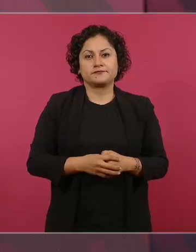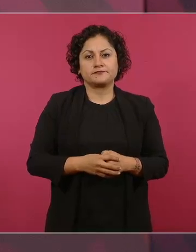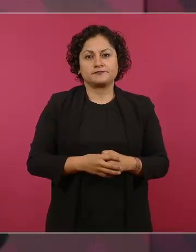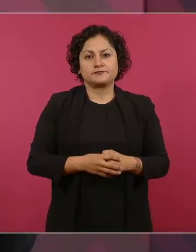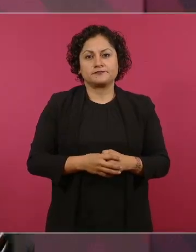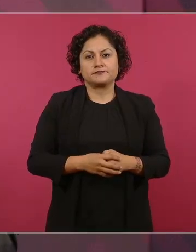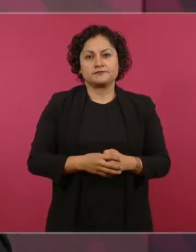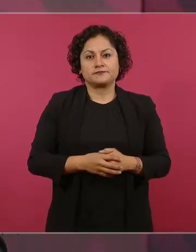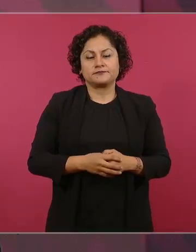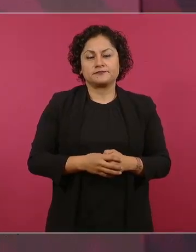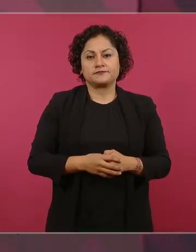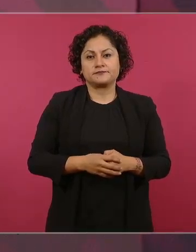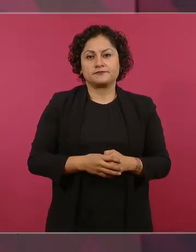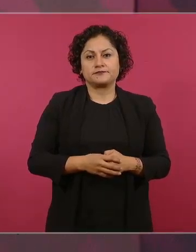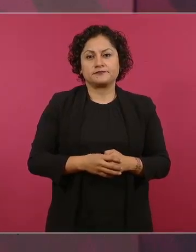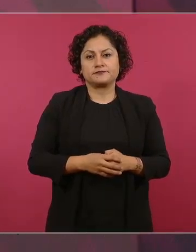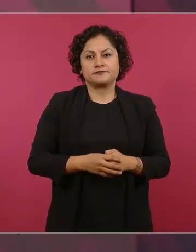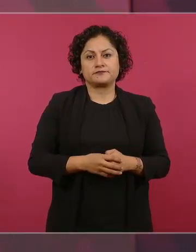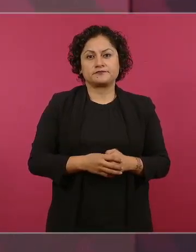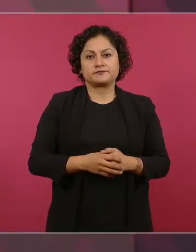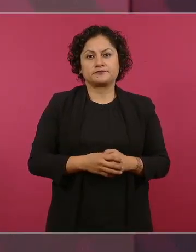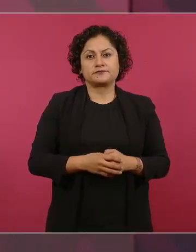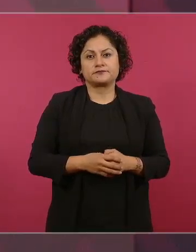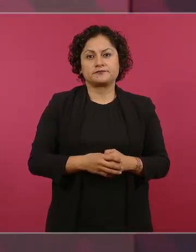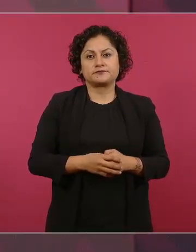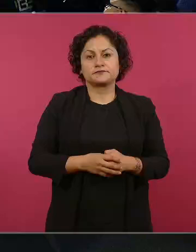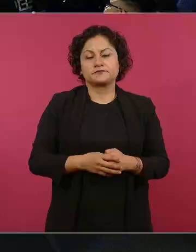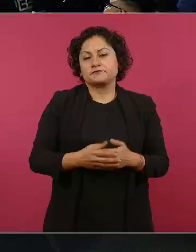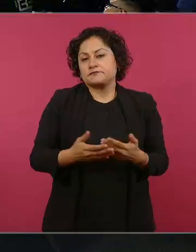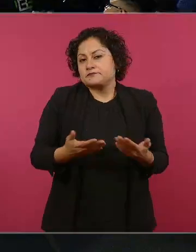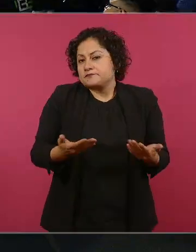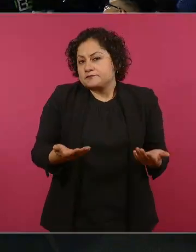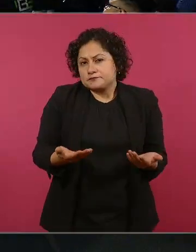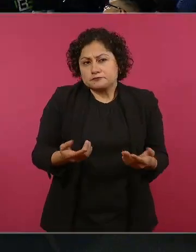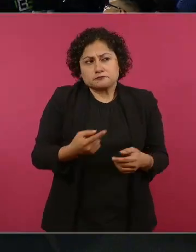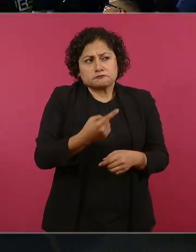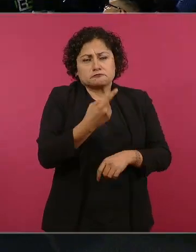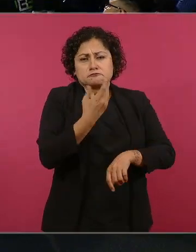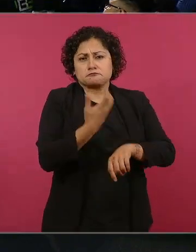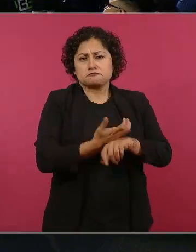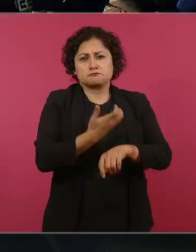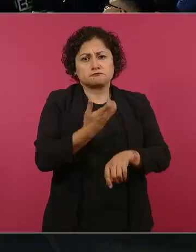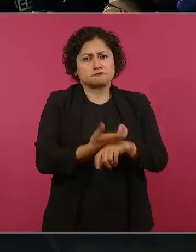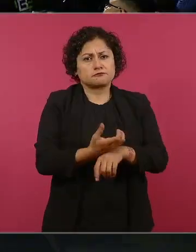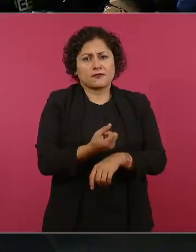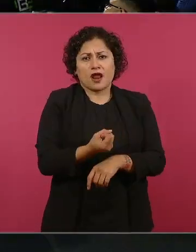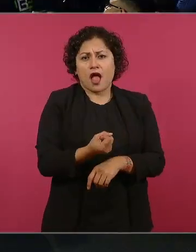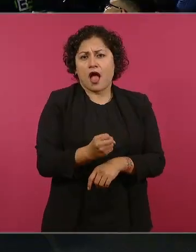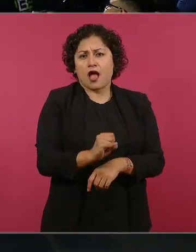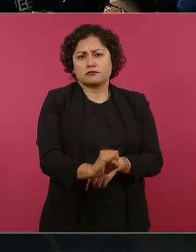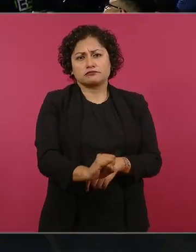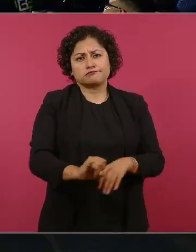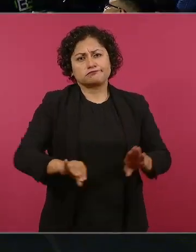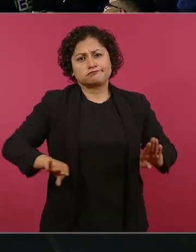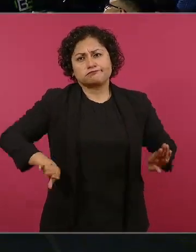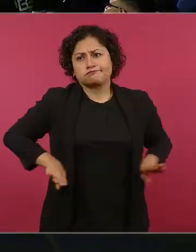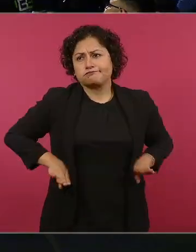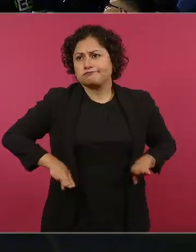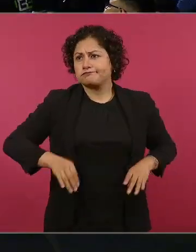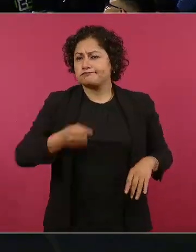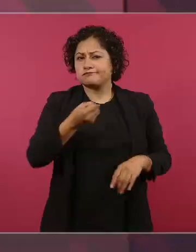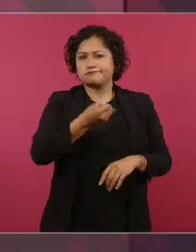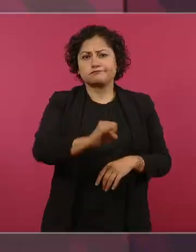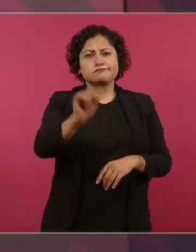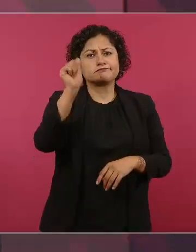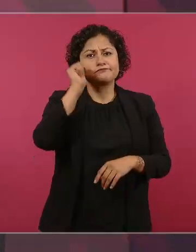pues siempre ha actuado así. Nosotros hemos insistido mucho, y lo vamos a